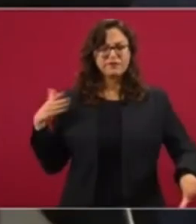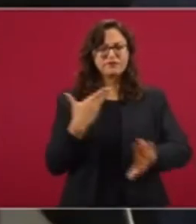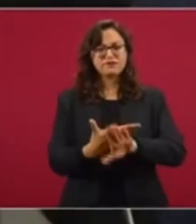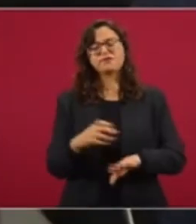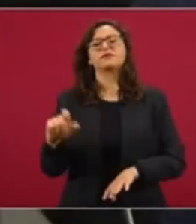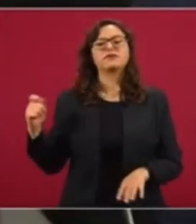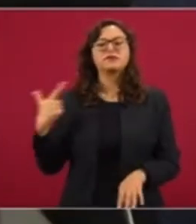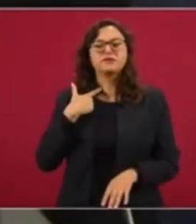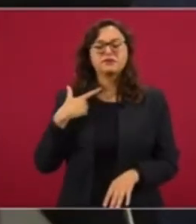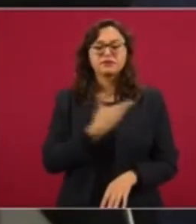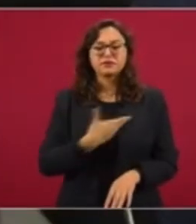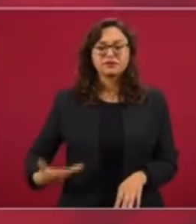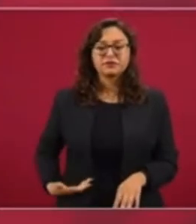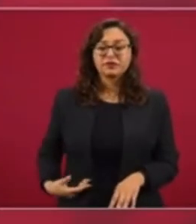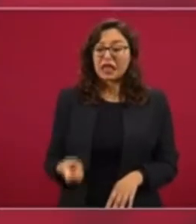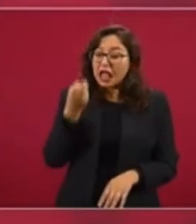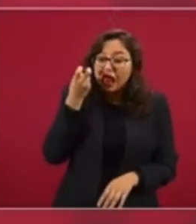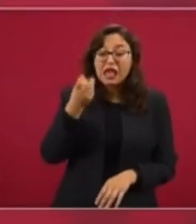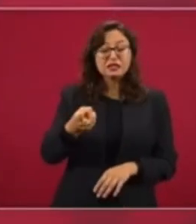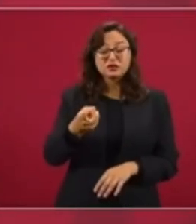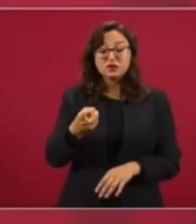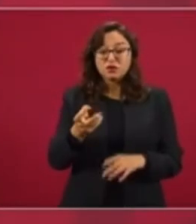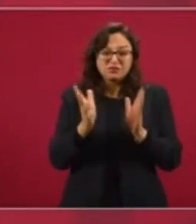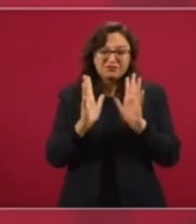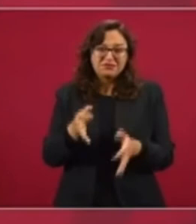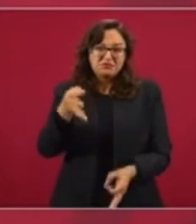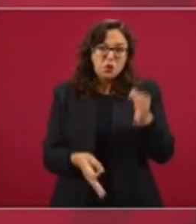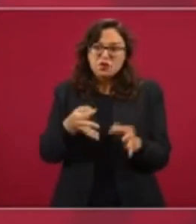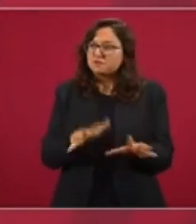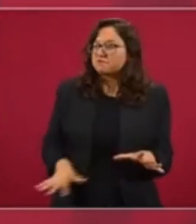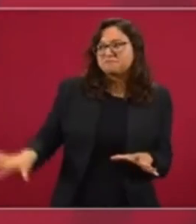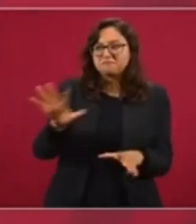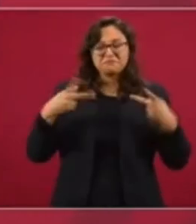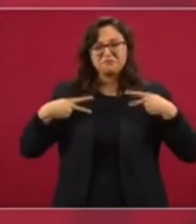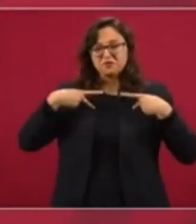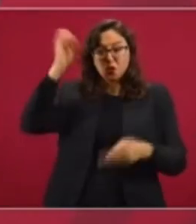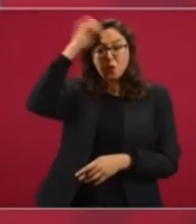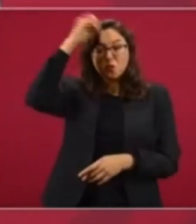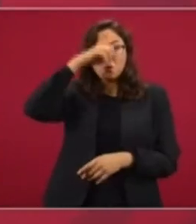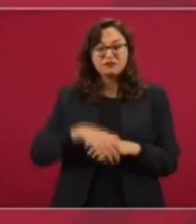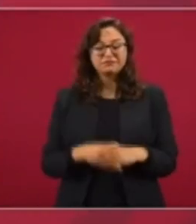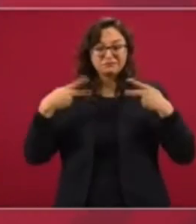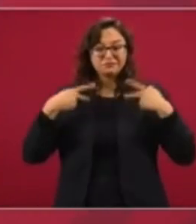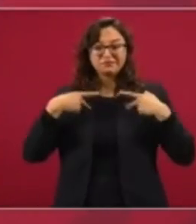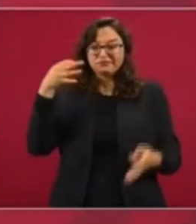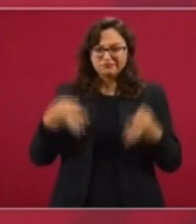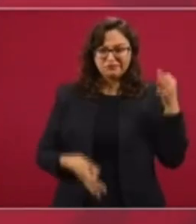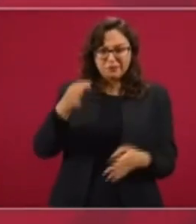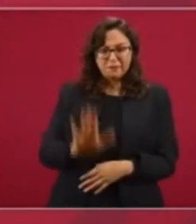expresidentes. Ya solo ese señalamiento es un juicio. Es el Tribunal Popular